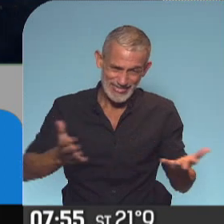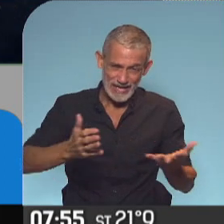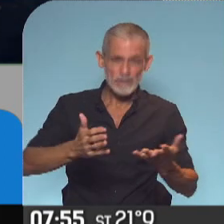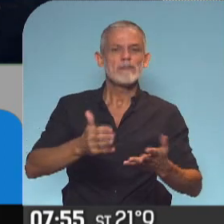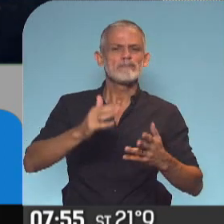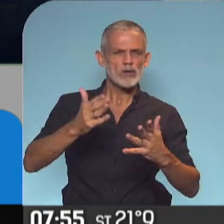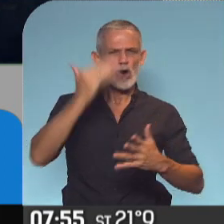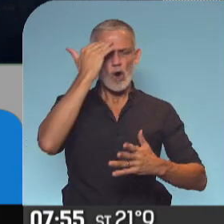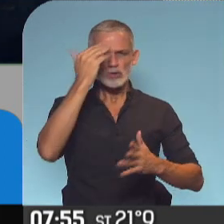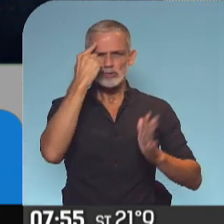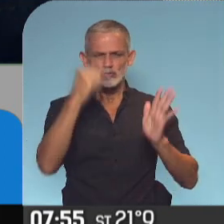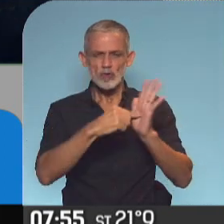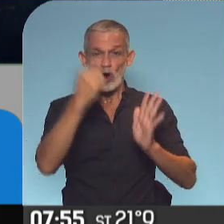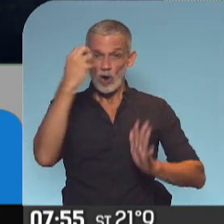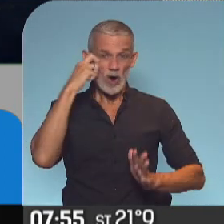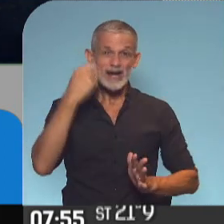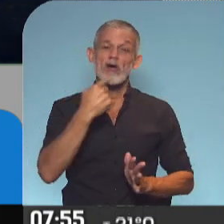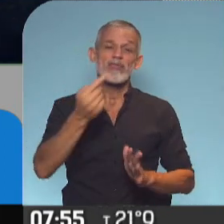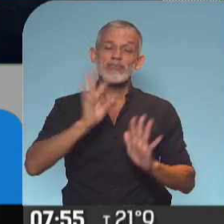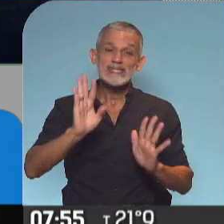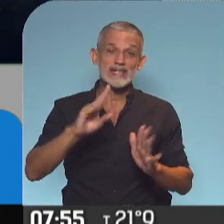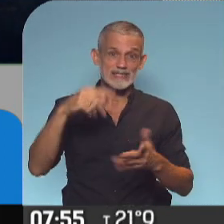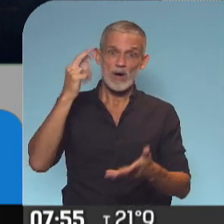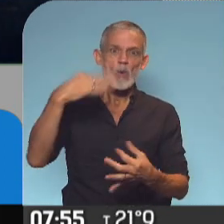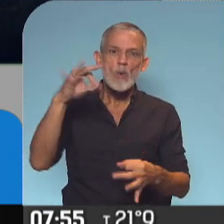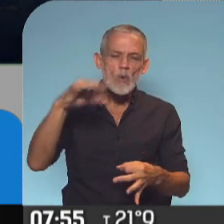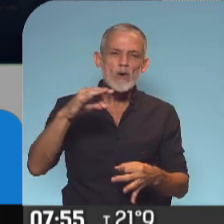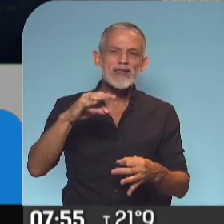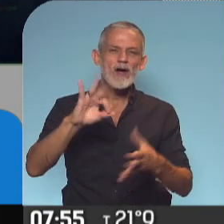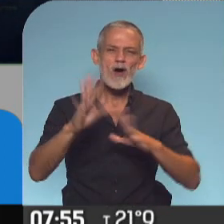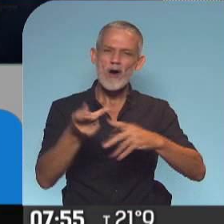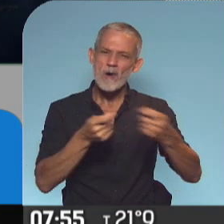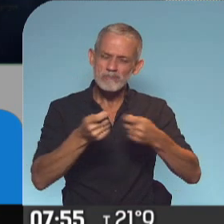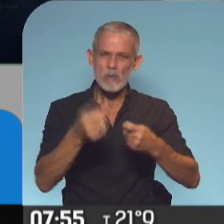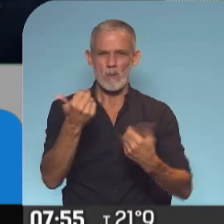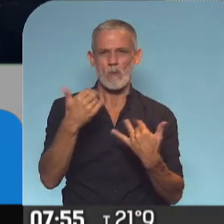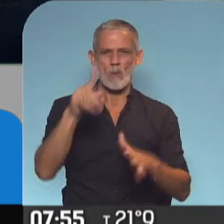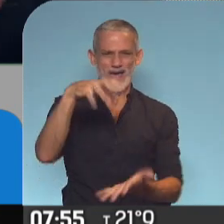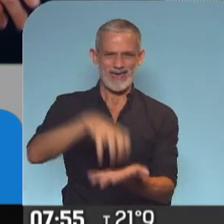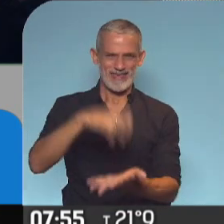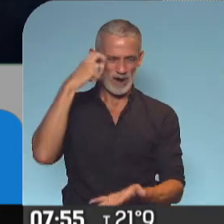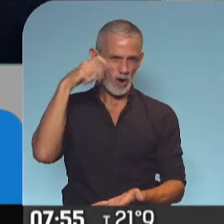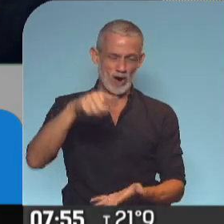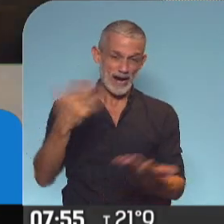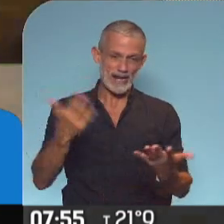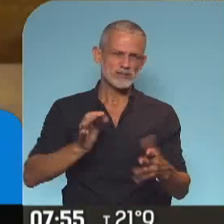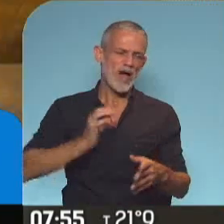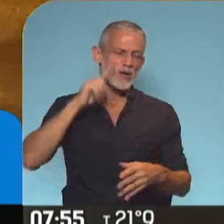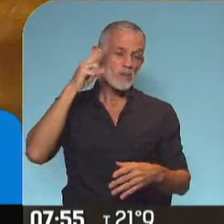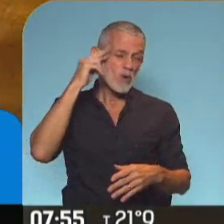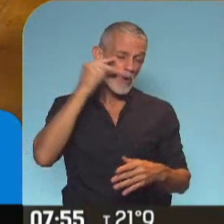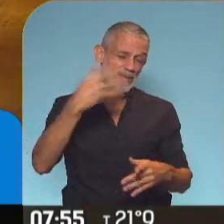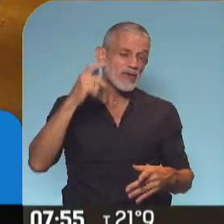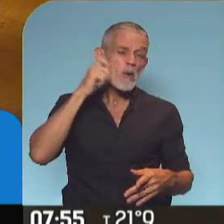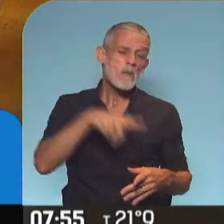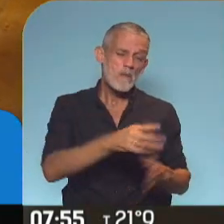competencias constitucionales del Congreso determinan que él es el único autorizado a manejar ese tipo de cosas. Pero bueno, eso empezó en el 92 con Menem y